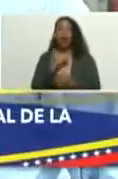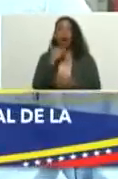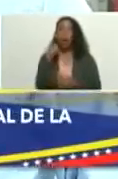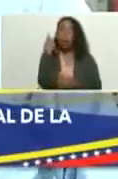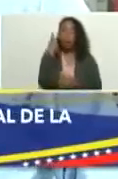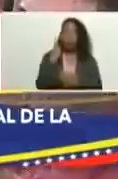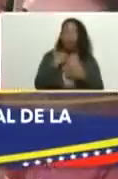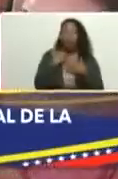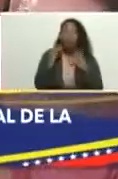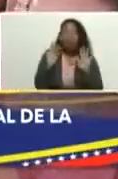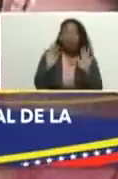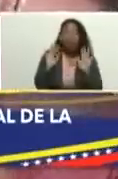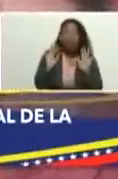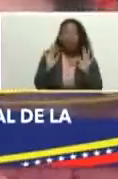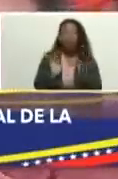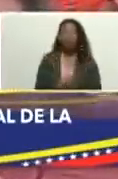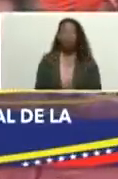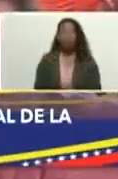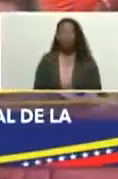presidente?